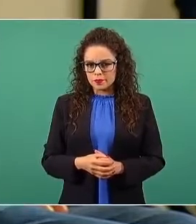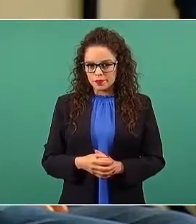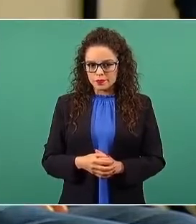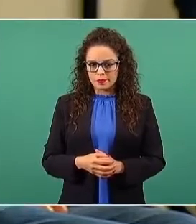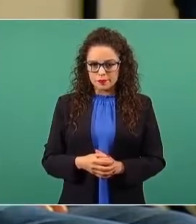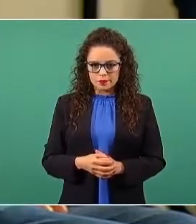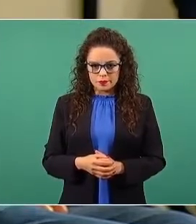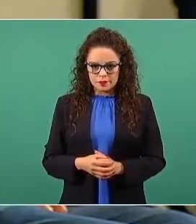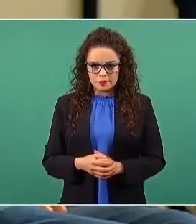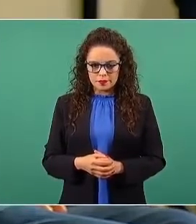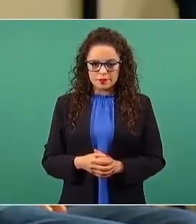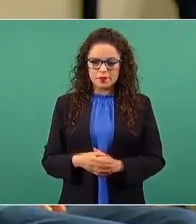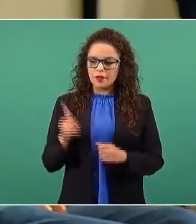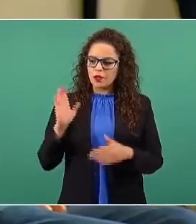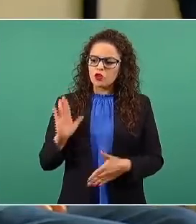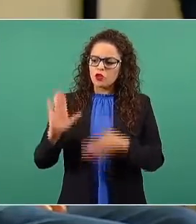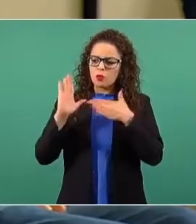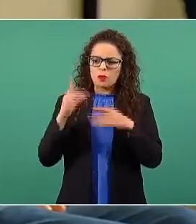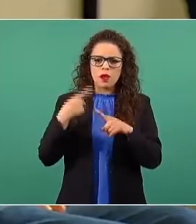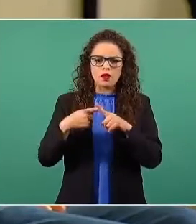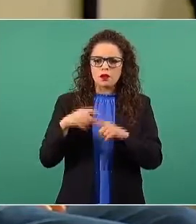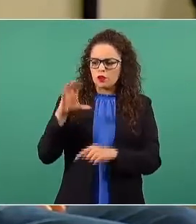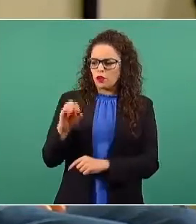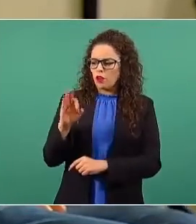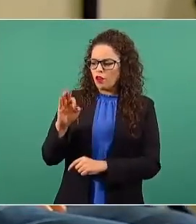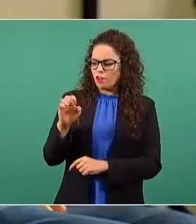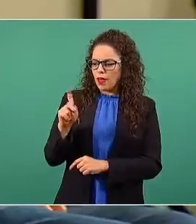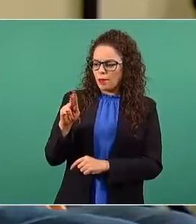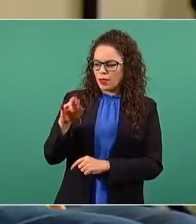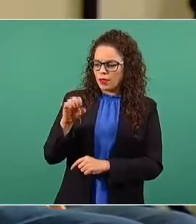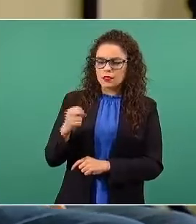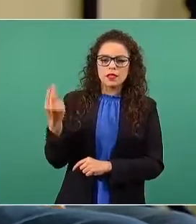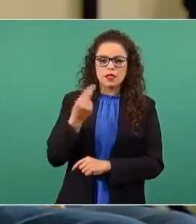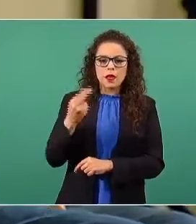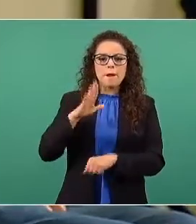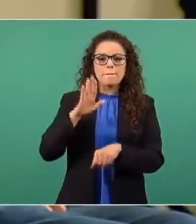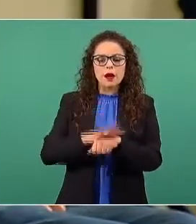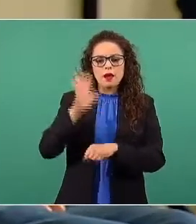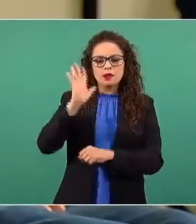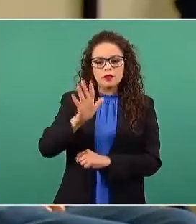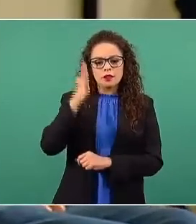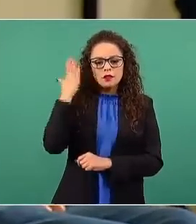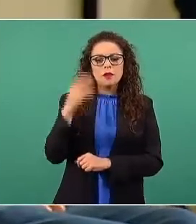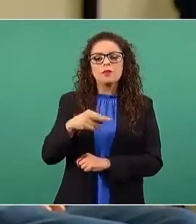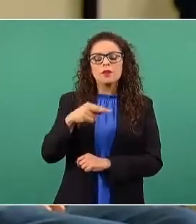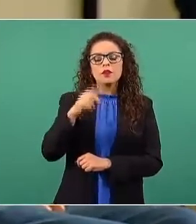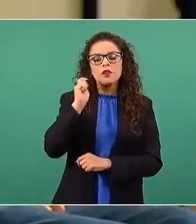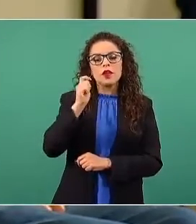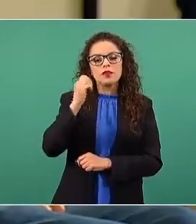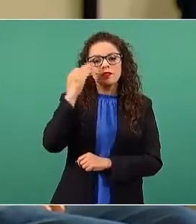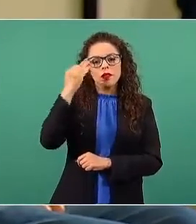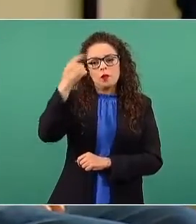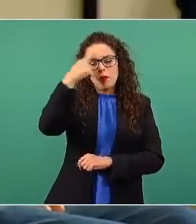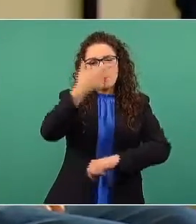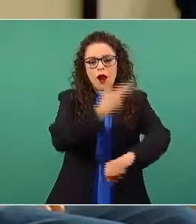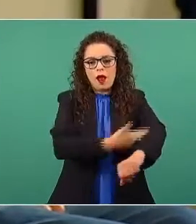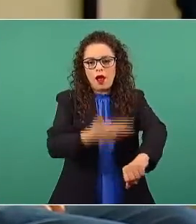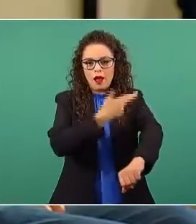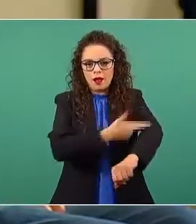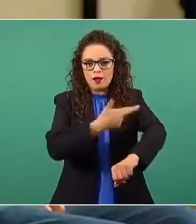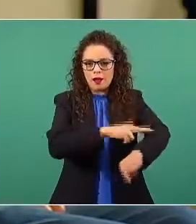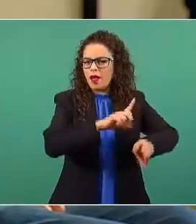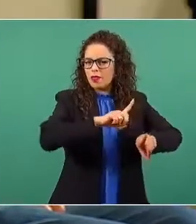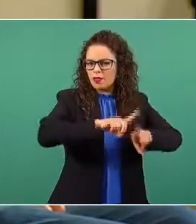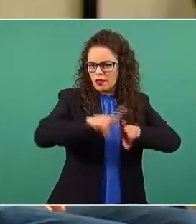se anunció de COFEPRIS, que era mejorar los tiempos de aprobación de diversos trámites. Pero